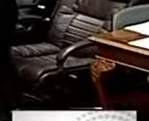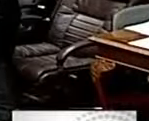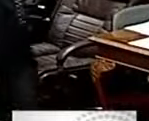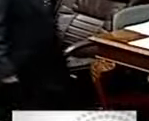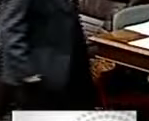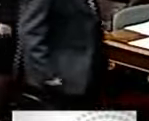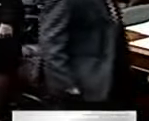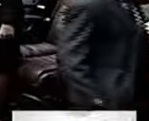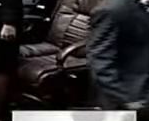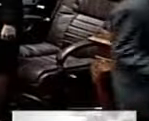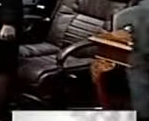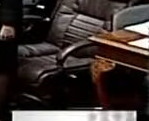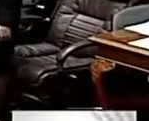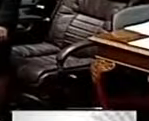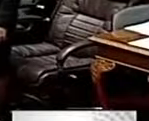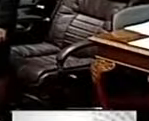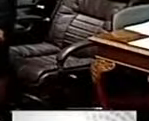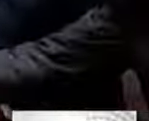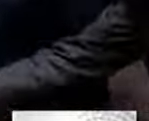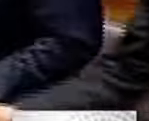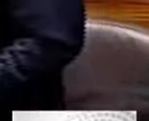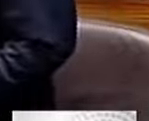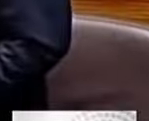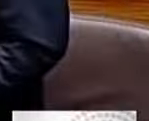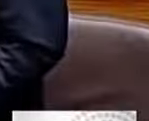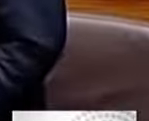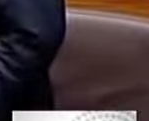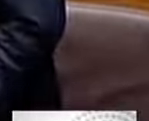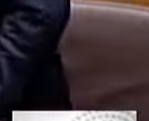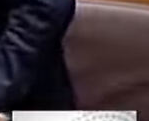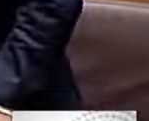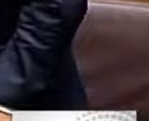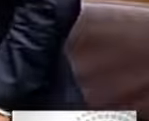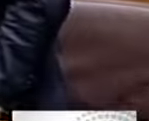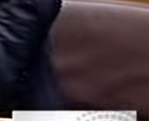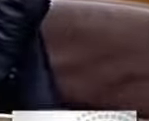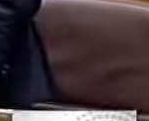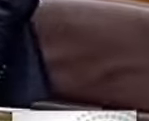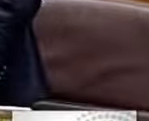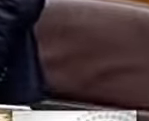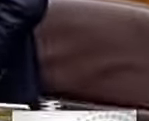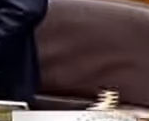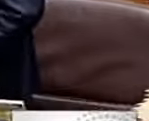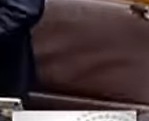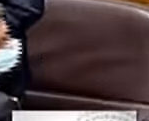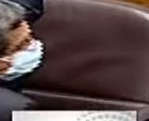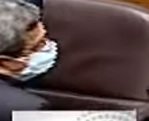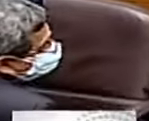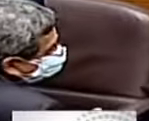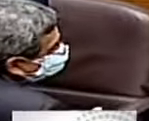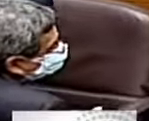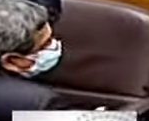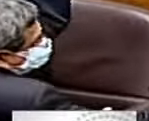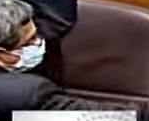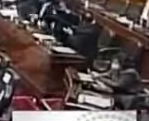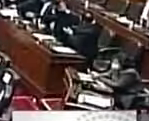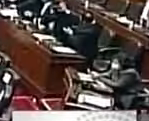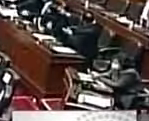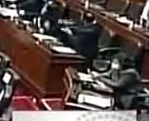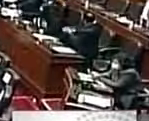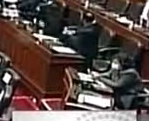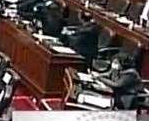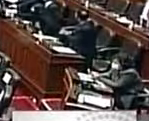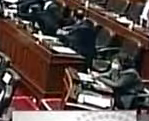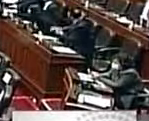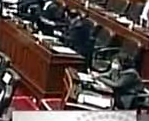adelantado también en el hemiciclo, en la parte central se han habilitado las ubicaciones donde